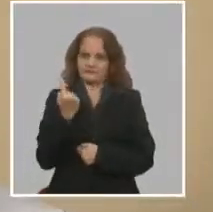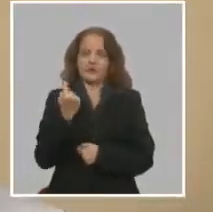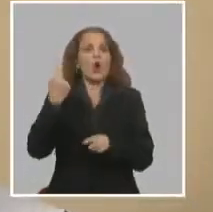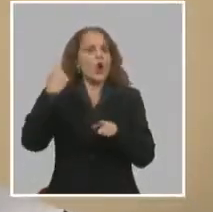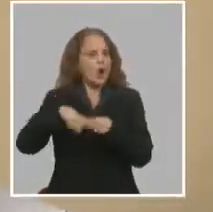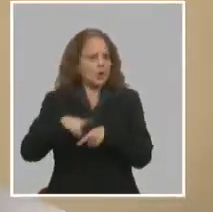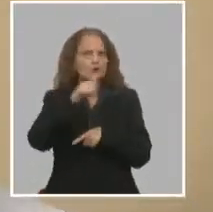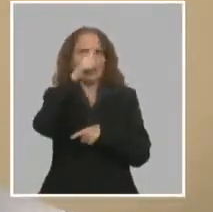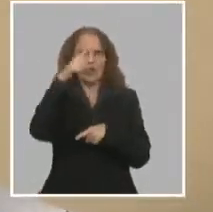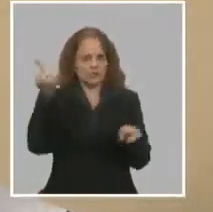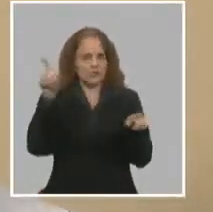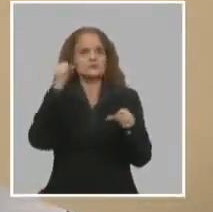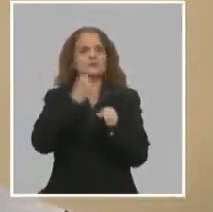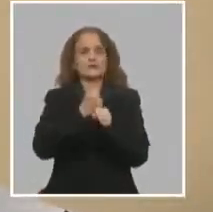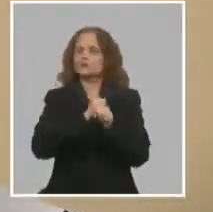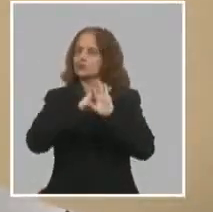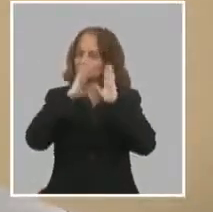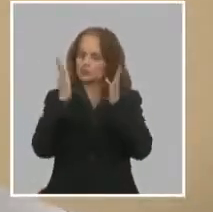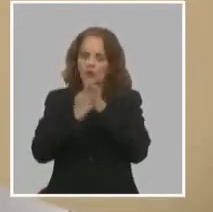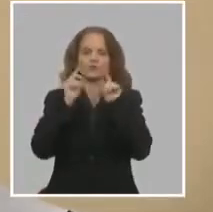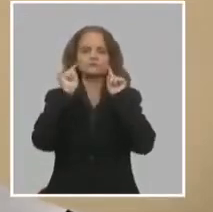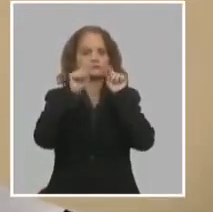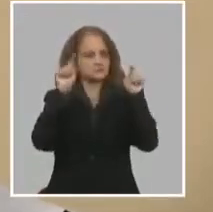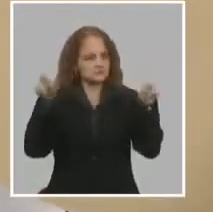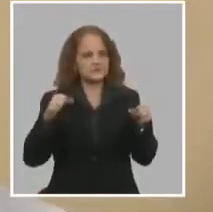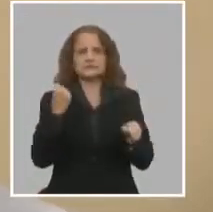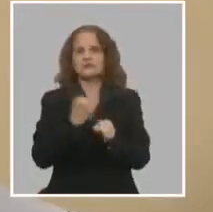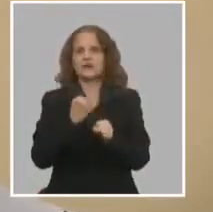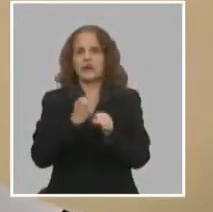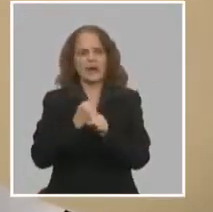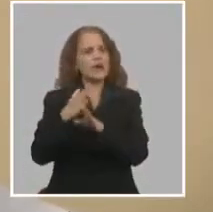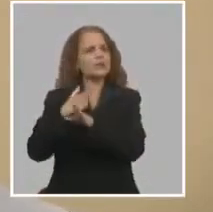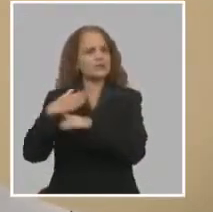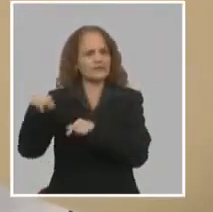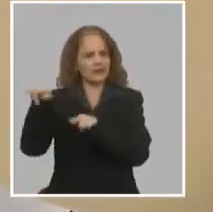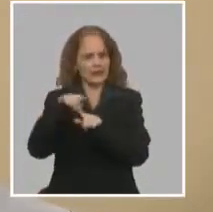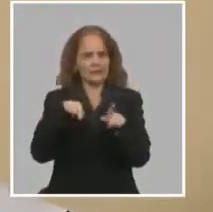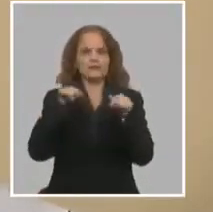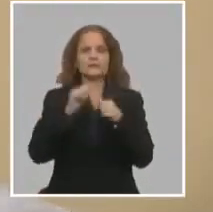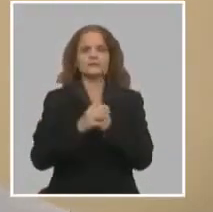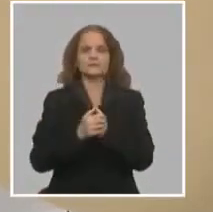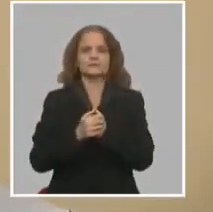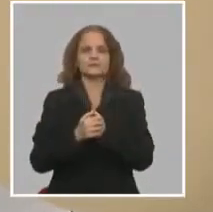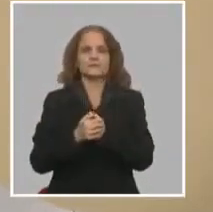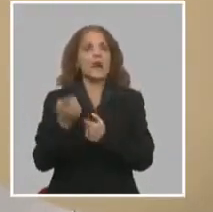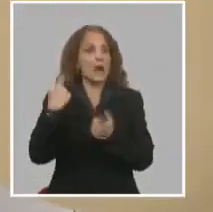todos están incorporados. Yo creo que incluso hay algunos que han llamado para otras actividades. Tenemos personal aquí